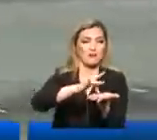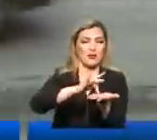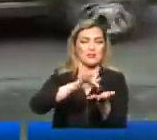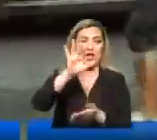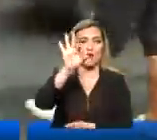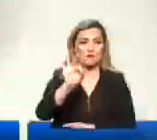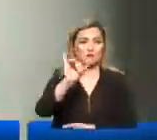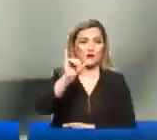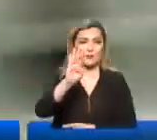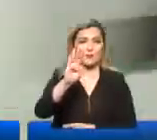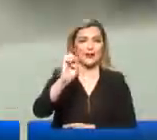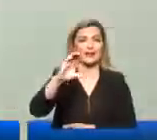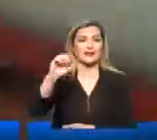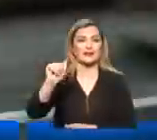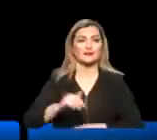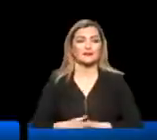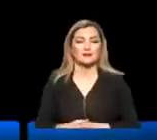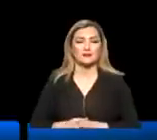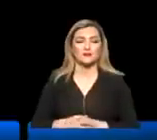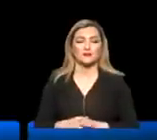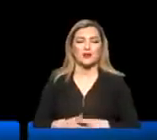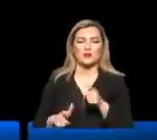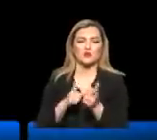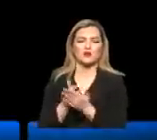que ocurre con las personas que ya contaban con un